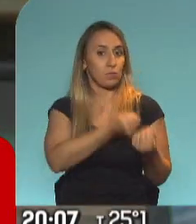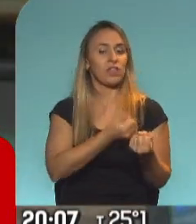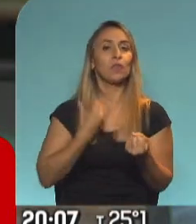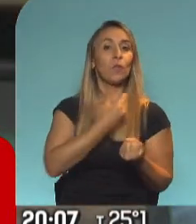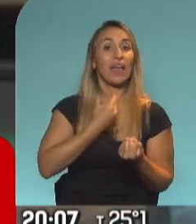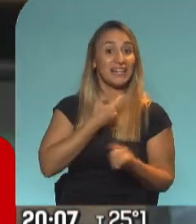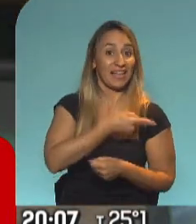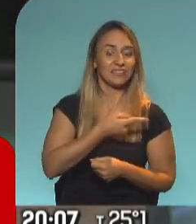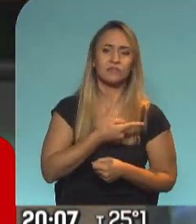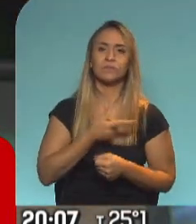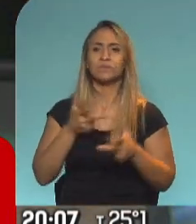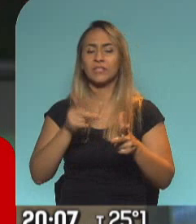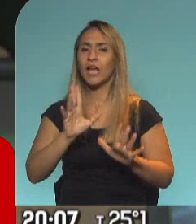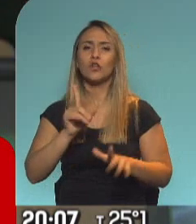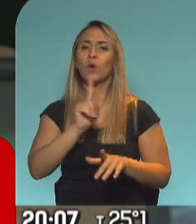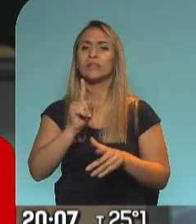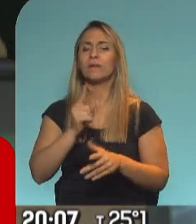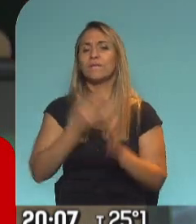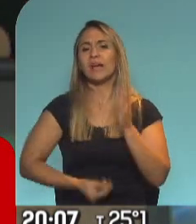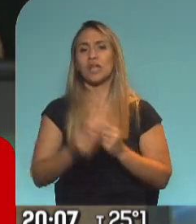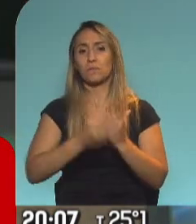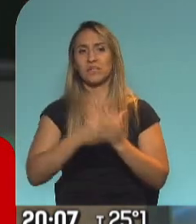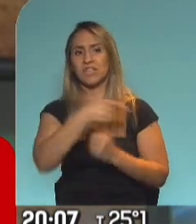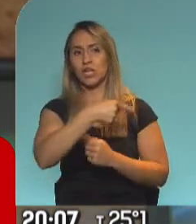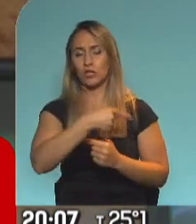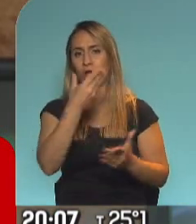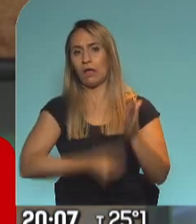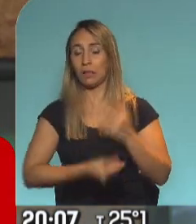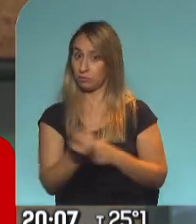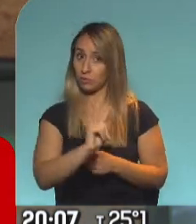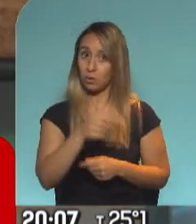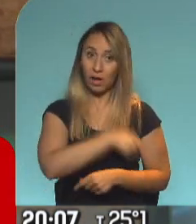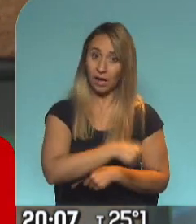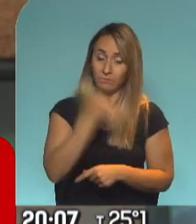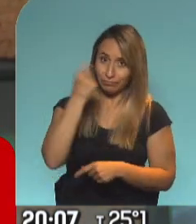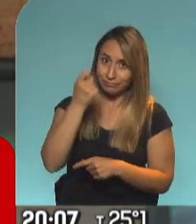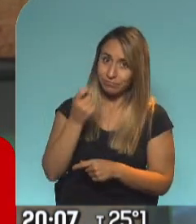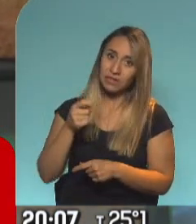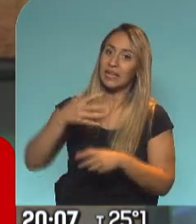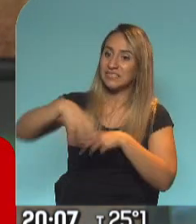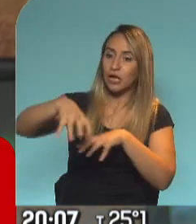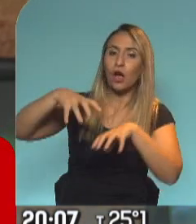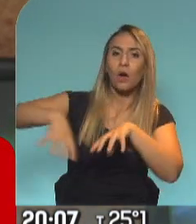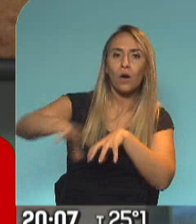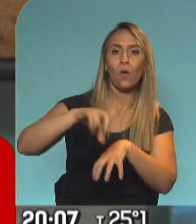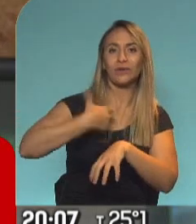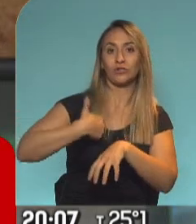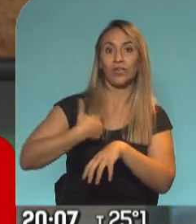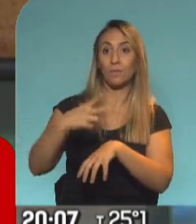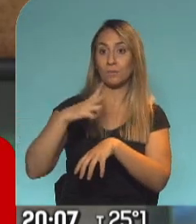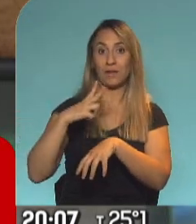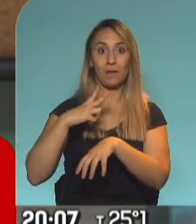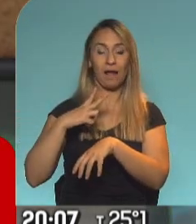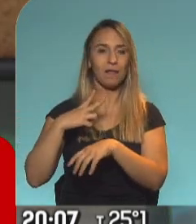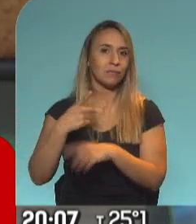García, dice, esto no fue un error del ministro, porque el ministro ve las necesidades del sector, ve que las prepagas tienen que aumentar en este